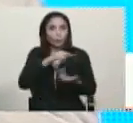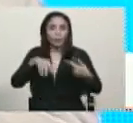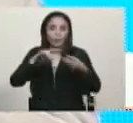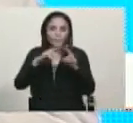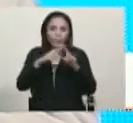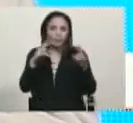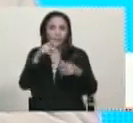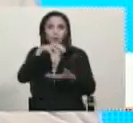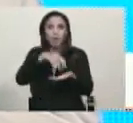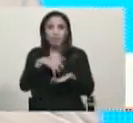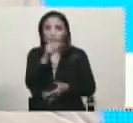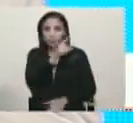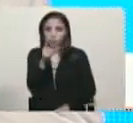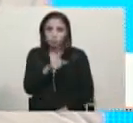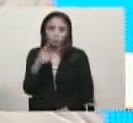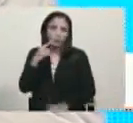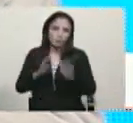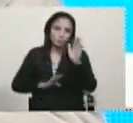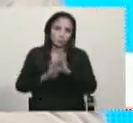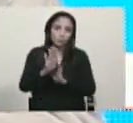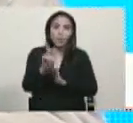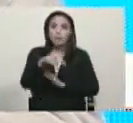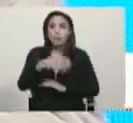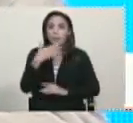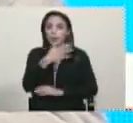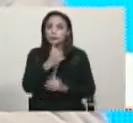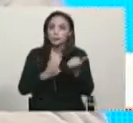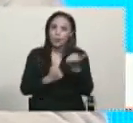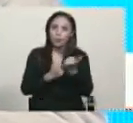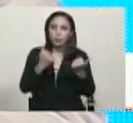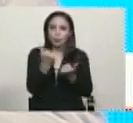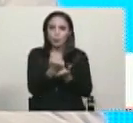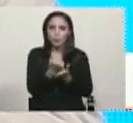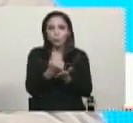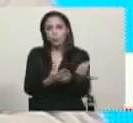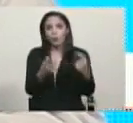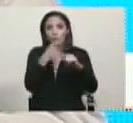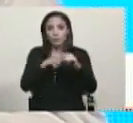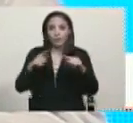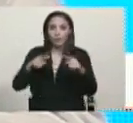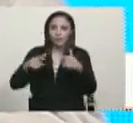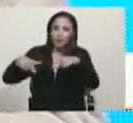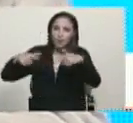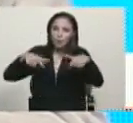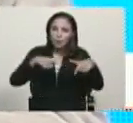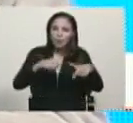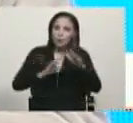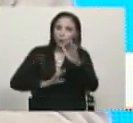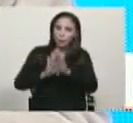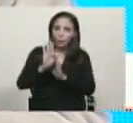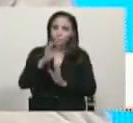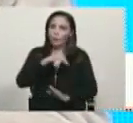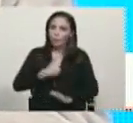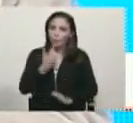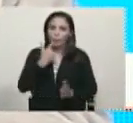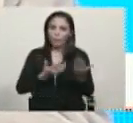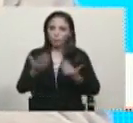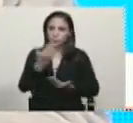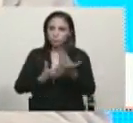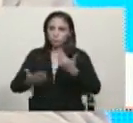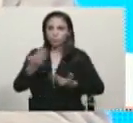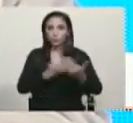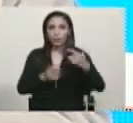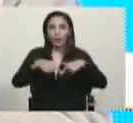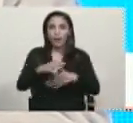en el estado Zulia. Y agradecerle, por supuesto, el apoyo para que de estas infraestructuras podamos nosotros abastecer el Zulia con